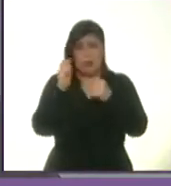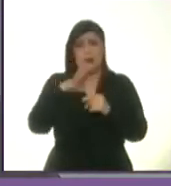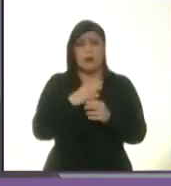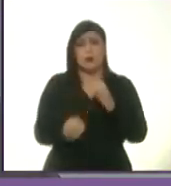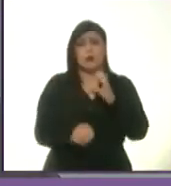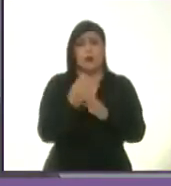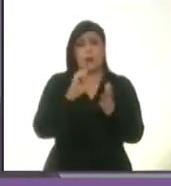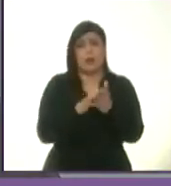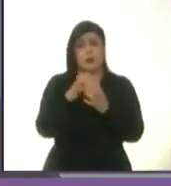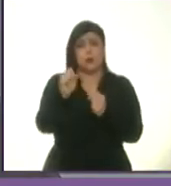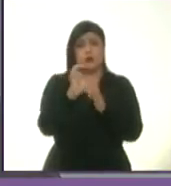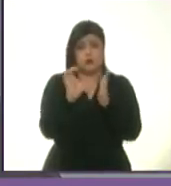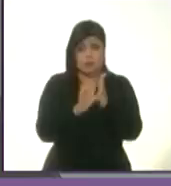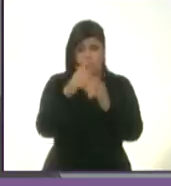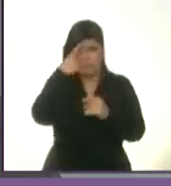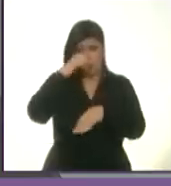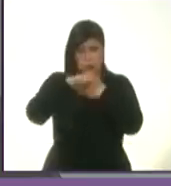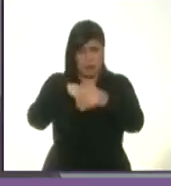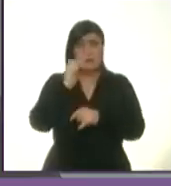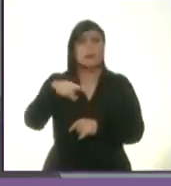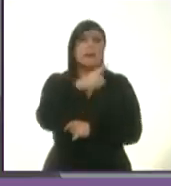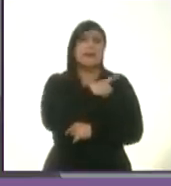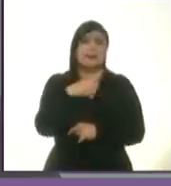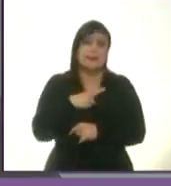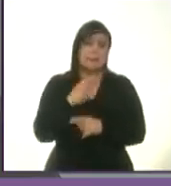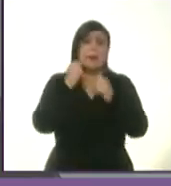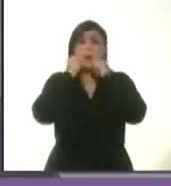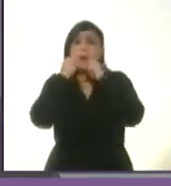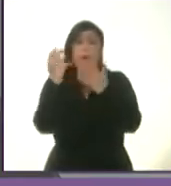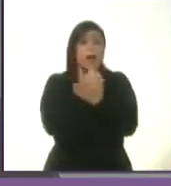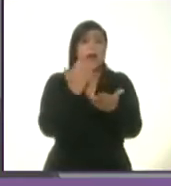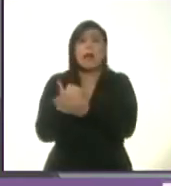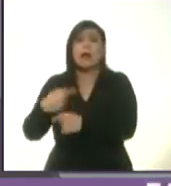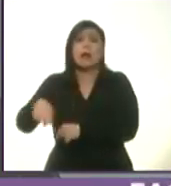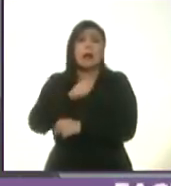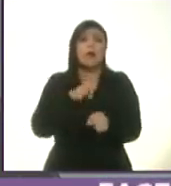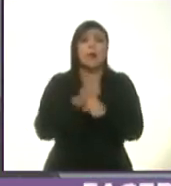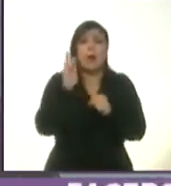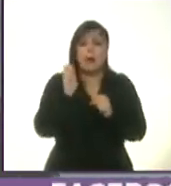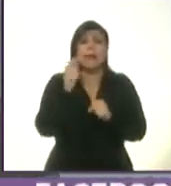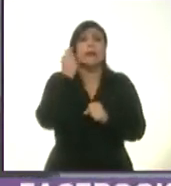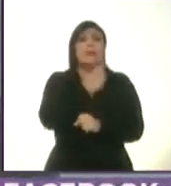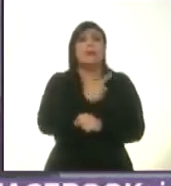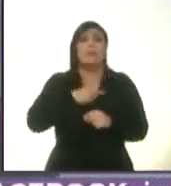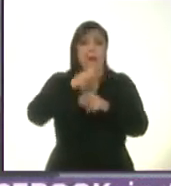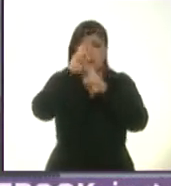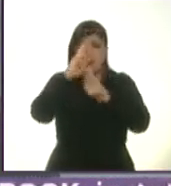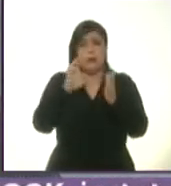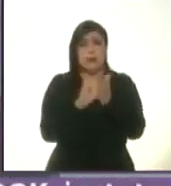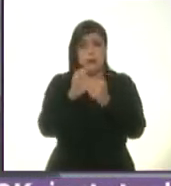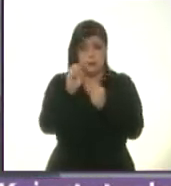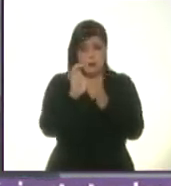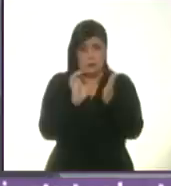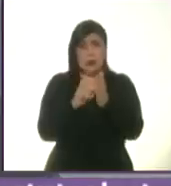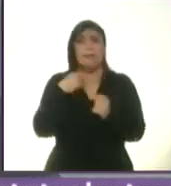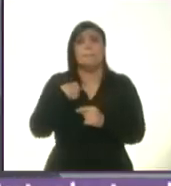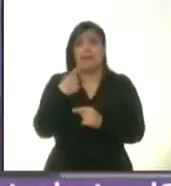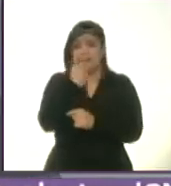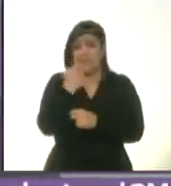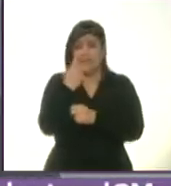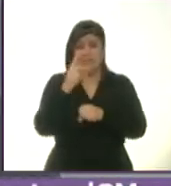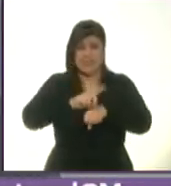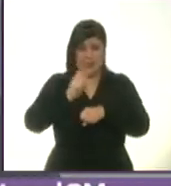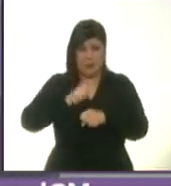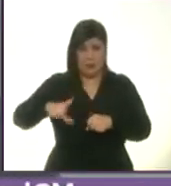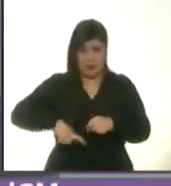debe ser cumplida y respetada gane quien gane como parte de los 100 días de mi gobierno me acogeré